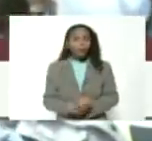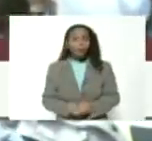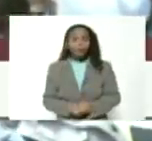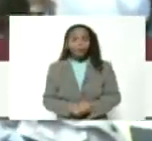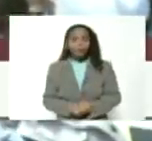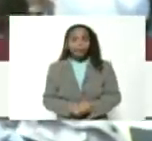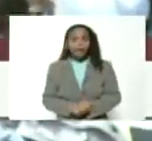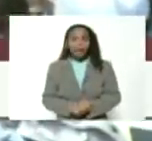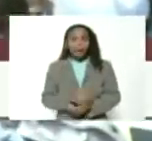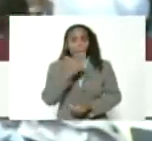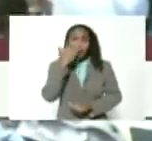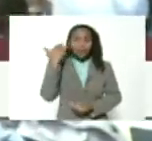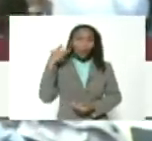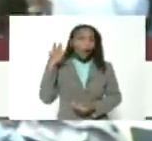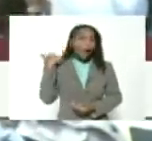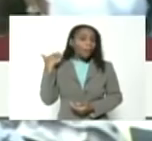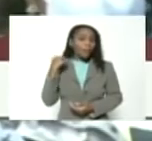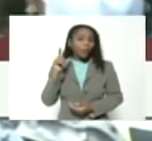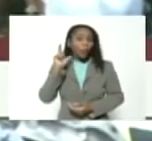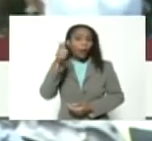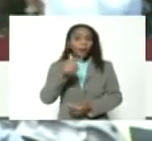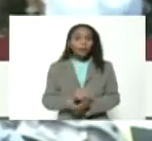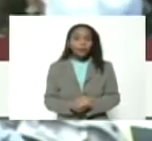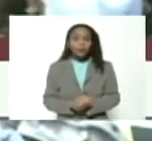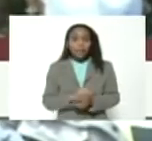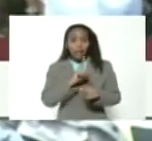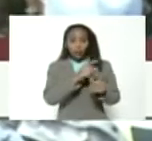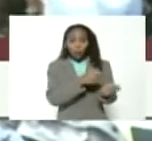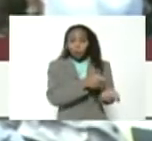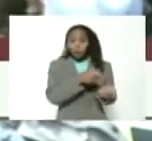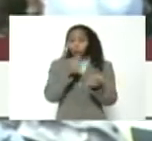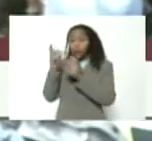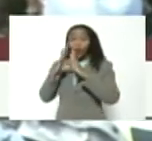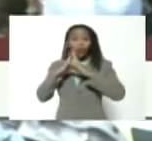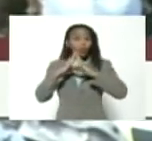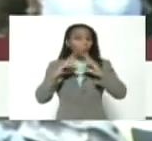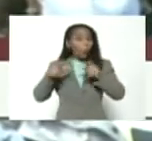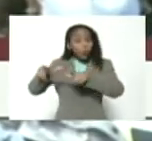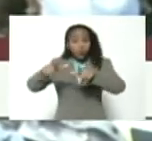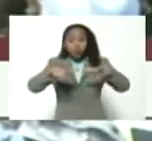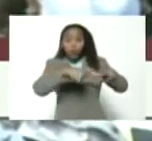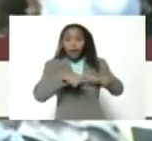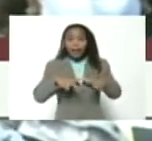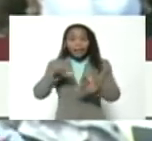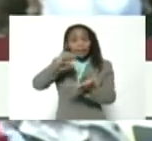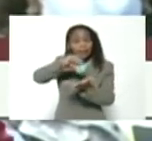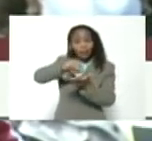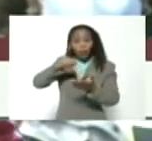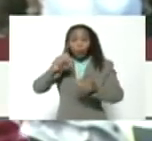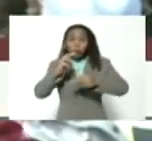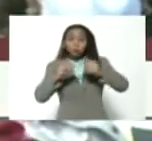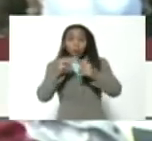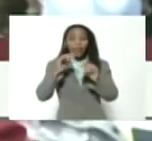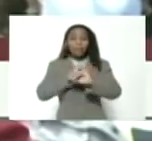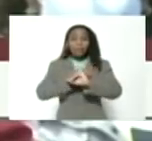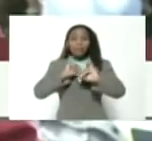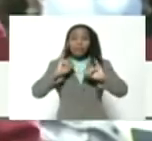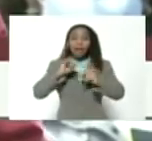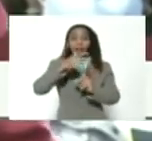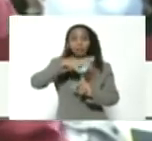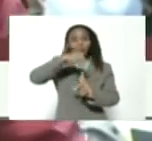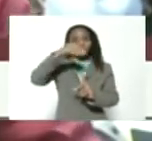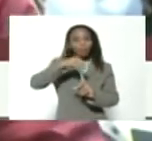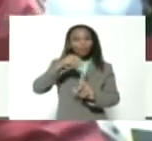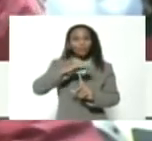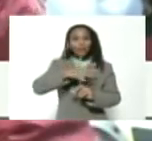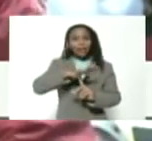el pasaje de Guarena. Y eso se trasladó a todas partes. El centro de operaciones en Caracas fue el terminal Nuevo Circo en principio,